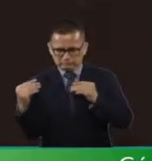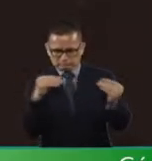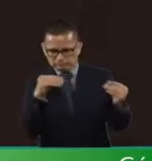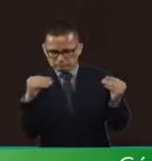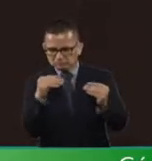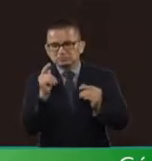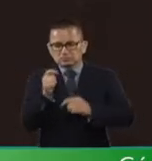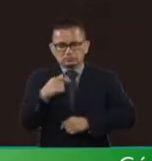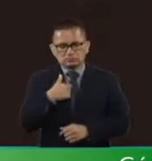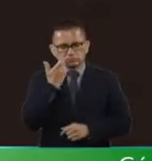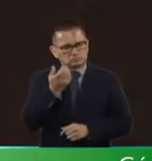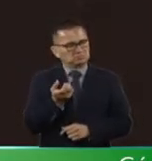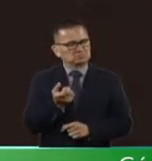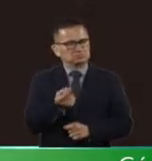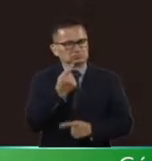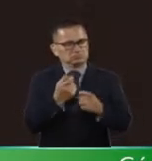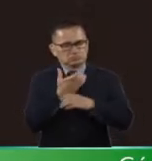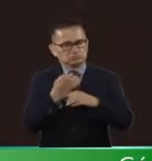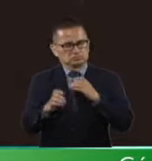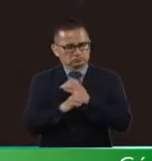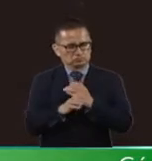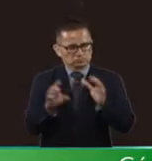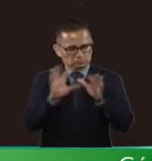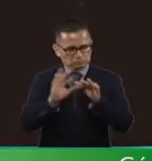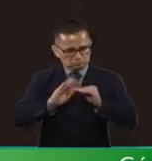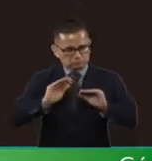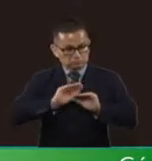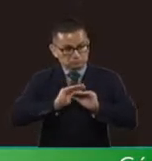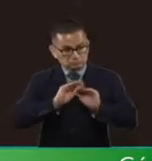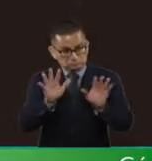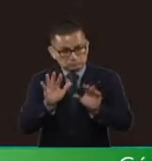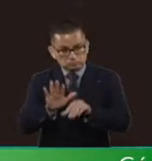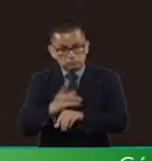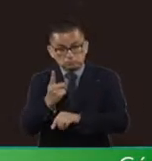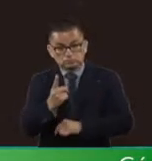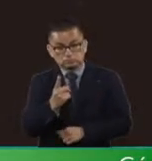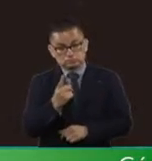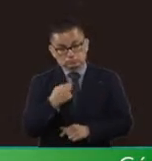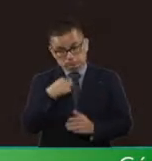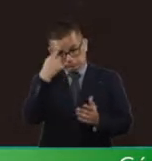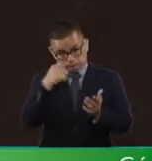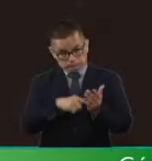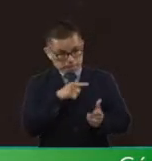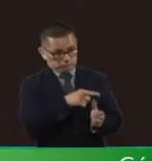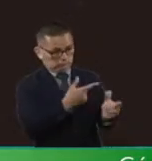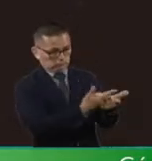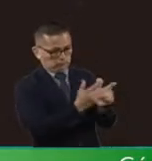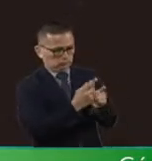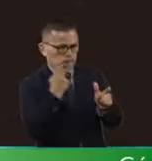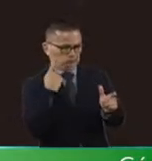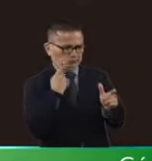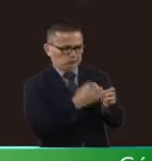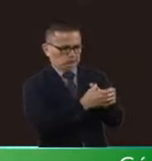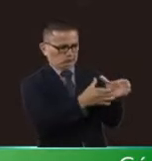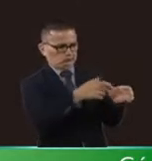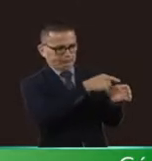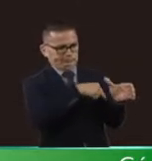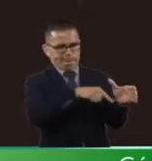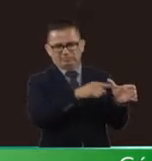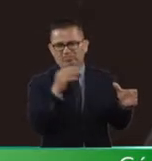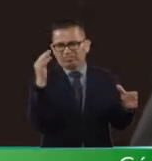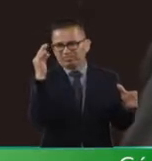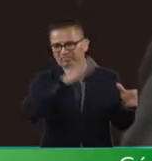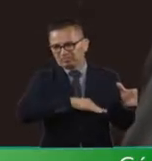y precisiones porque creo que desde la mayoría legislativa que sabemos que es artificial e ilegal Se han dicho muchas